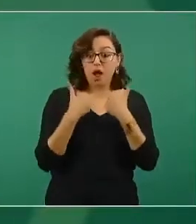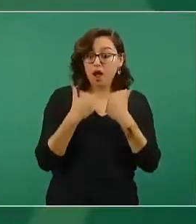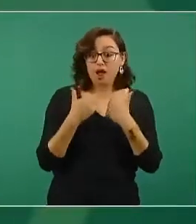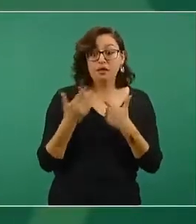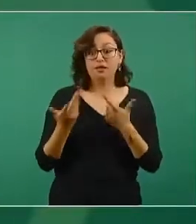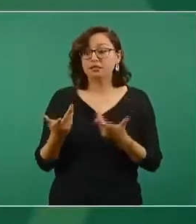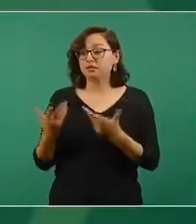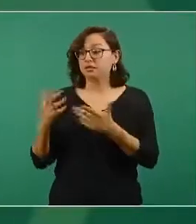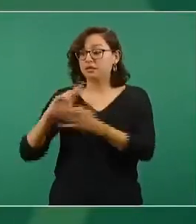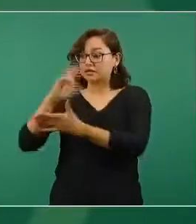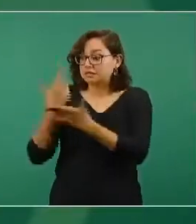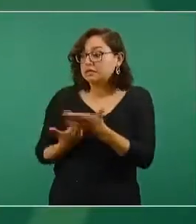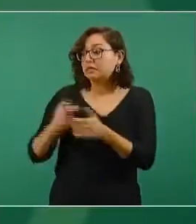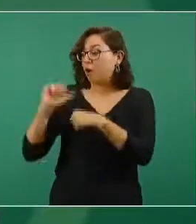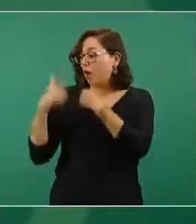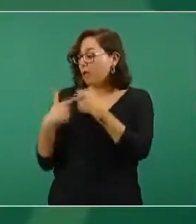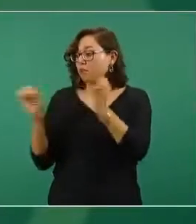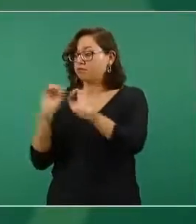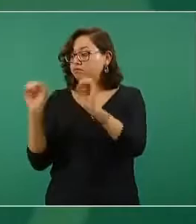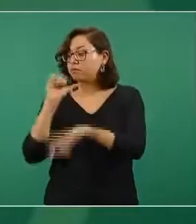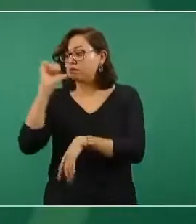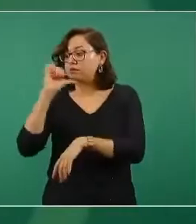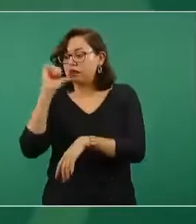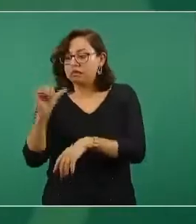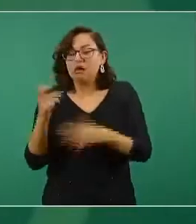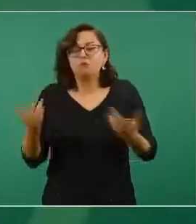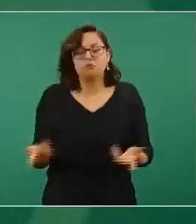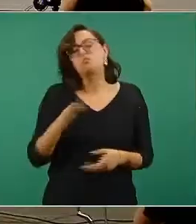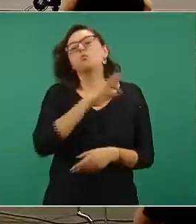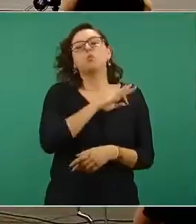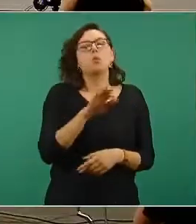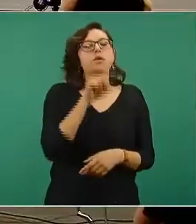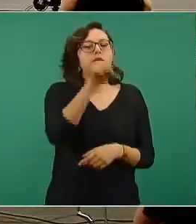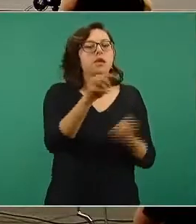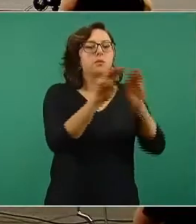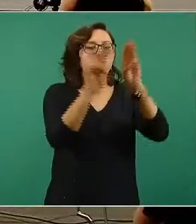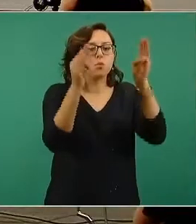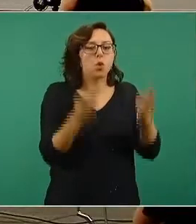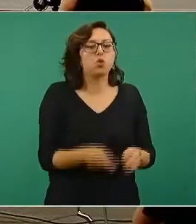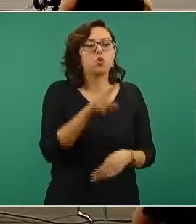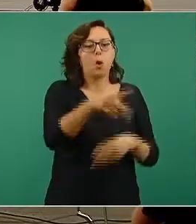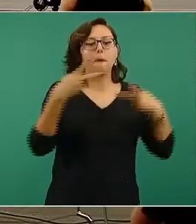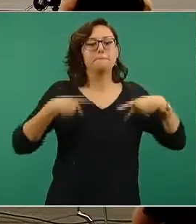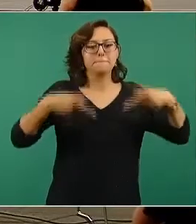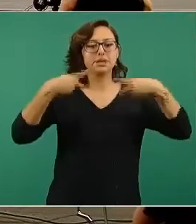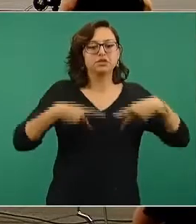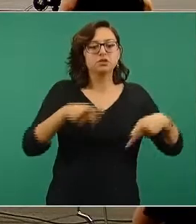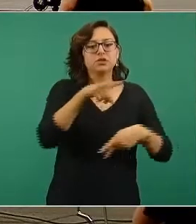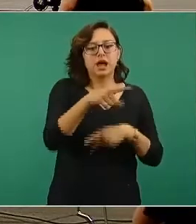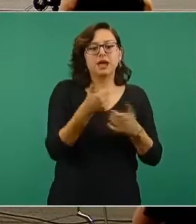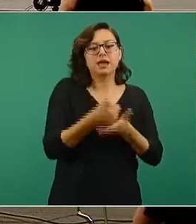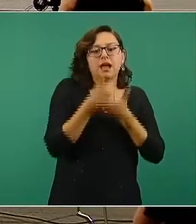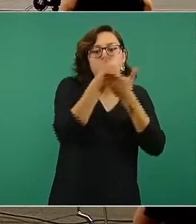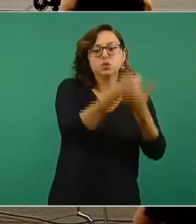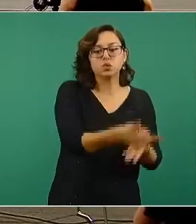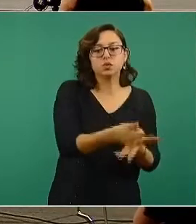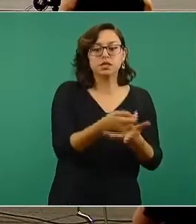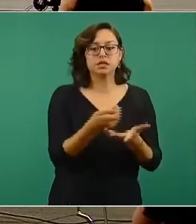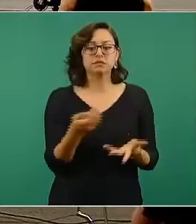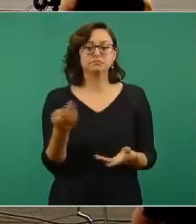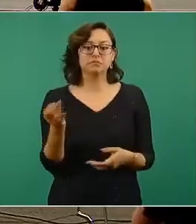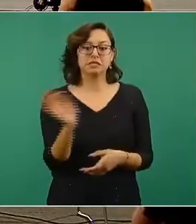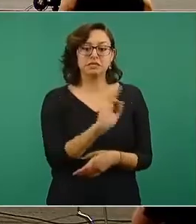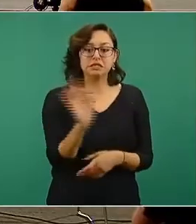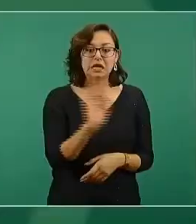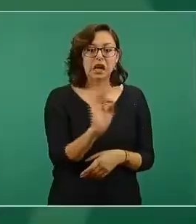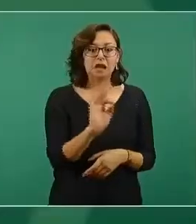mayoría de los puestos de vacunación, si no es que en todos, hay un buen grupo de personas que están para ayudar. Si no se puede ese día, se